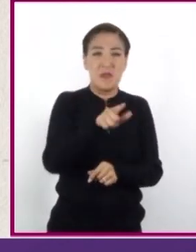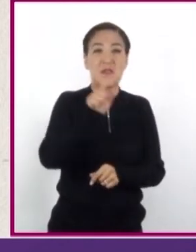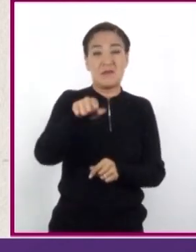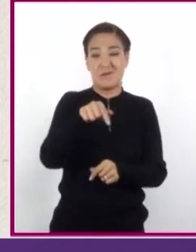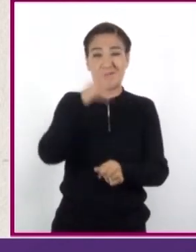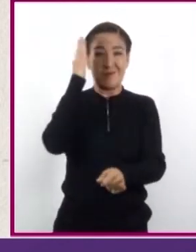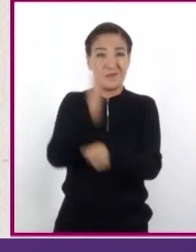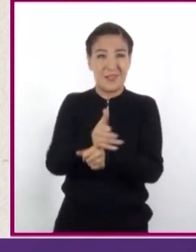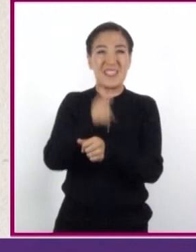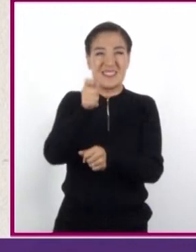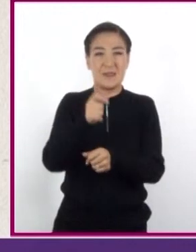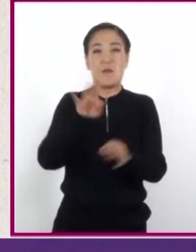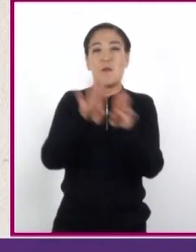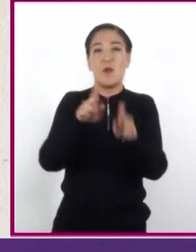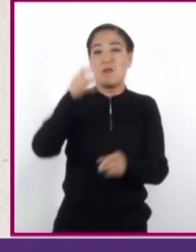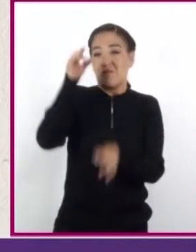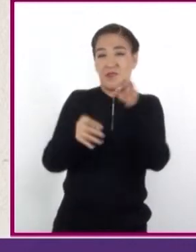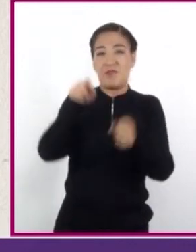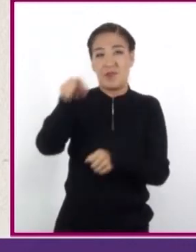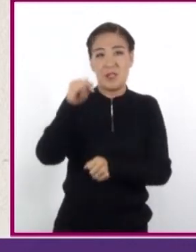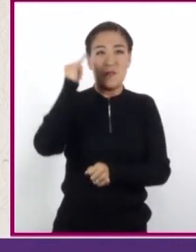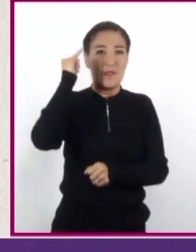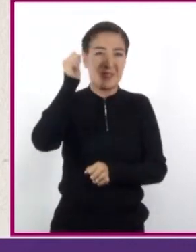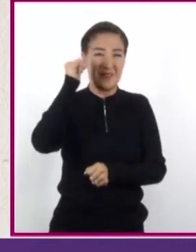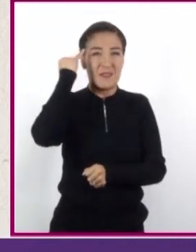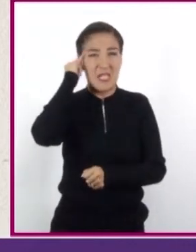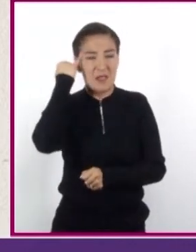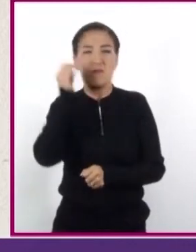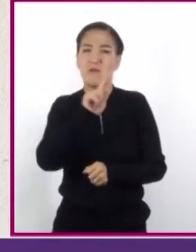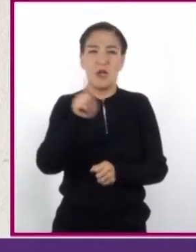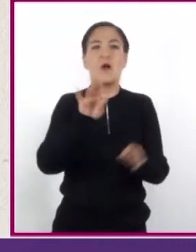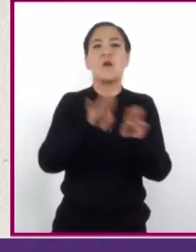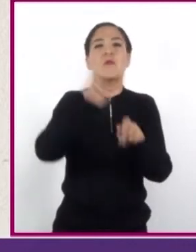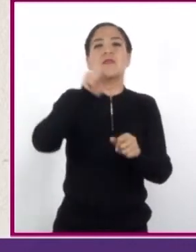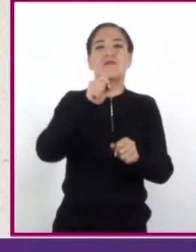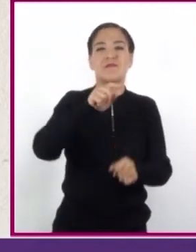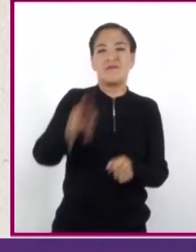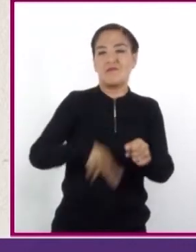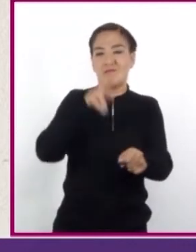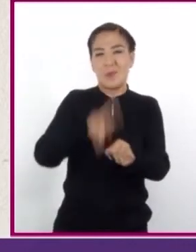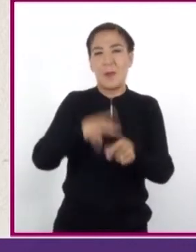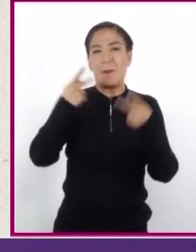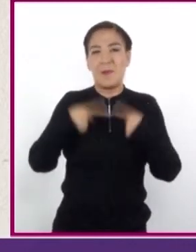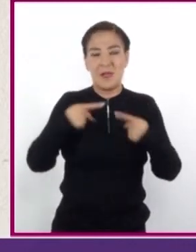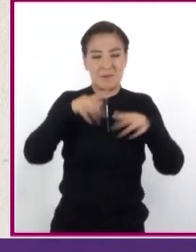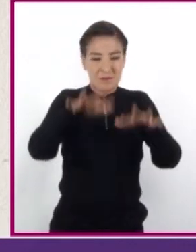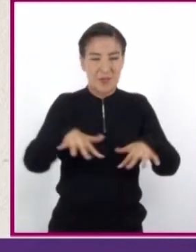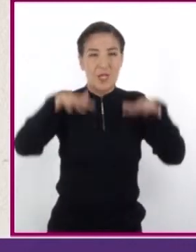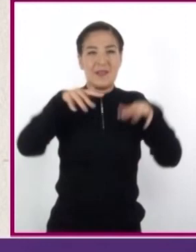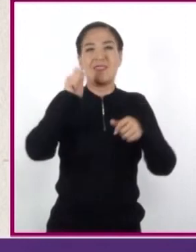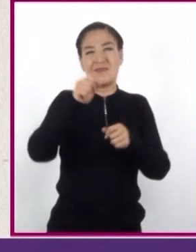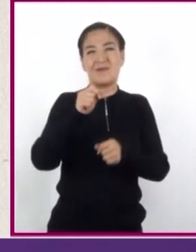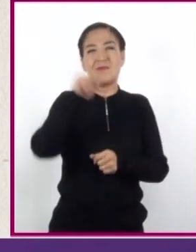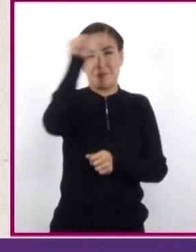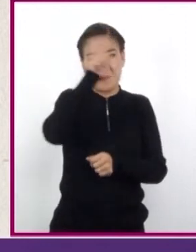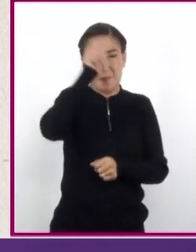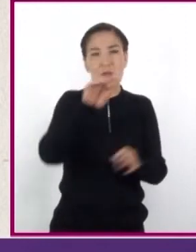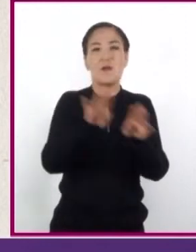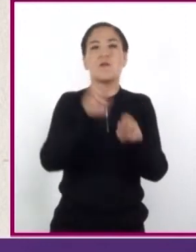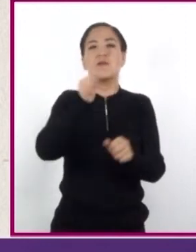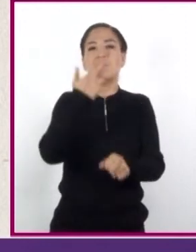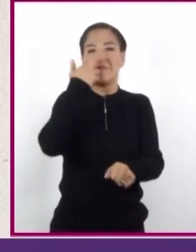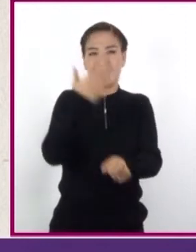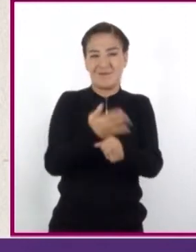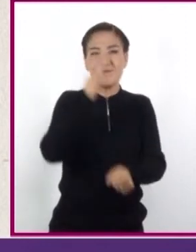indígenas. Estos eran juzgados por el Provisorato de Naturales, que era un tribunal eclesiástico encargado de